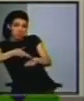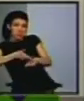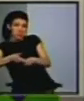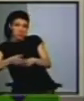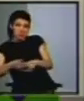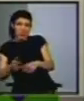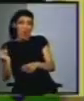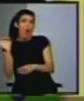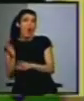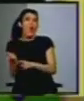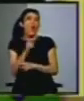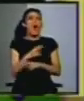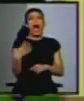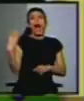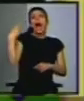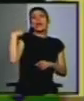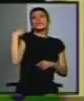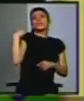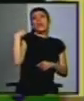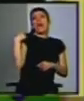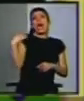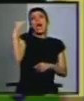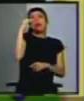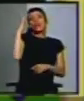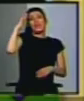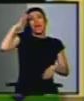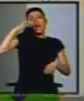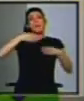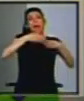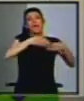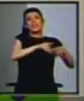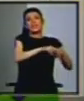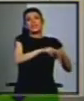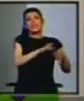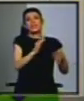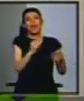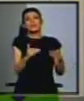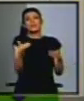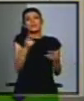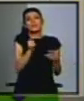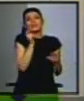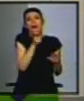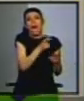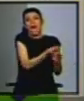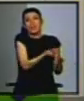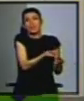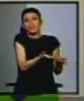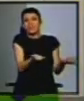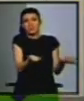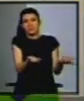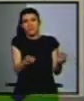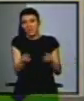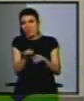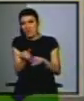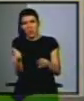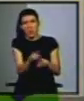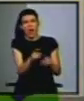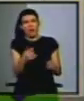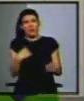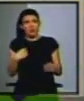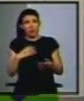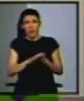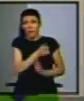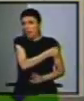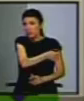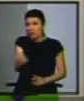o un almirante de la marina, ya, que tiene una situación acomodada y que trae? Para mí, o sea, a mí, yo defraudé a